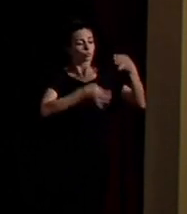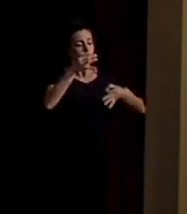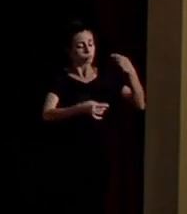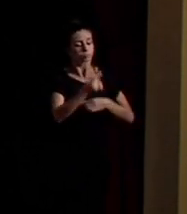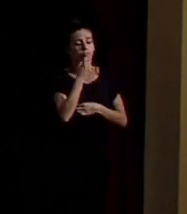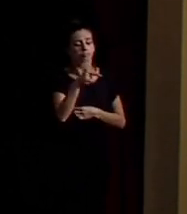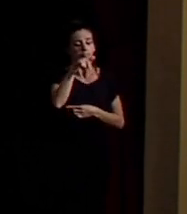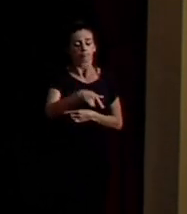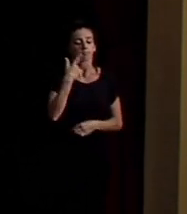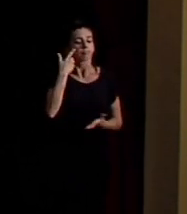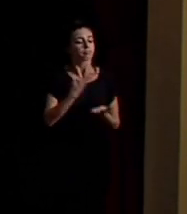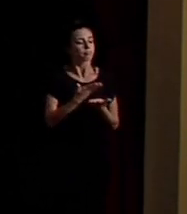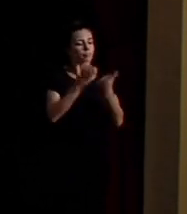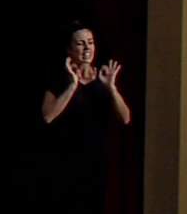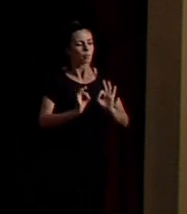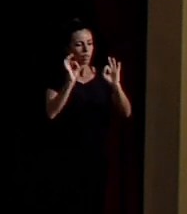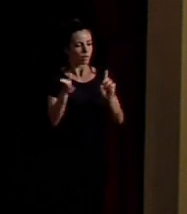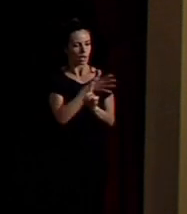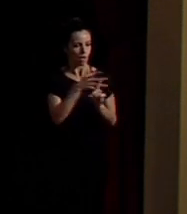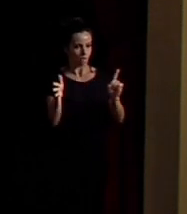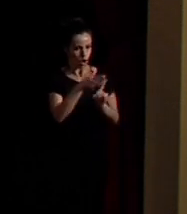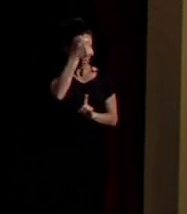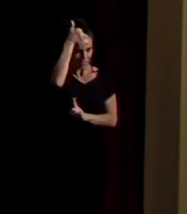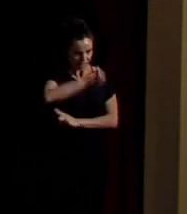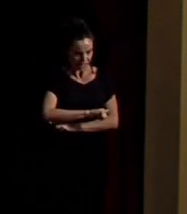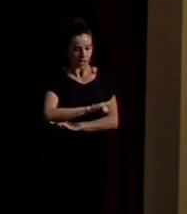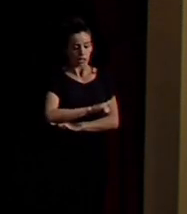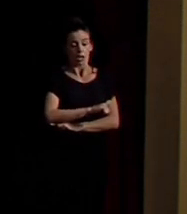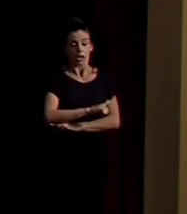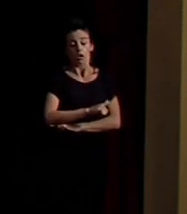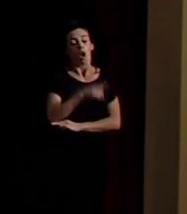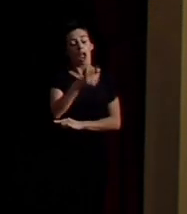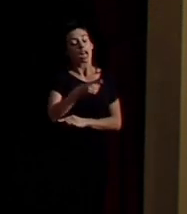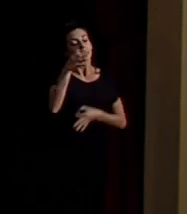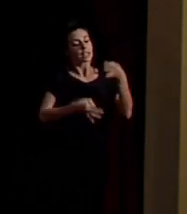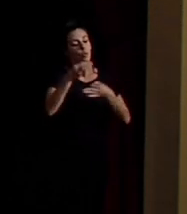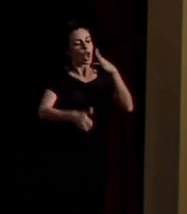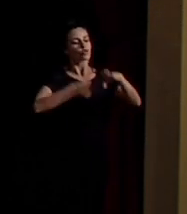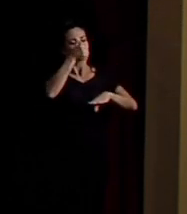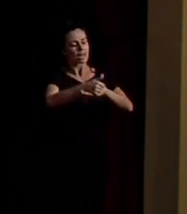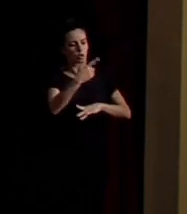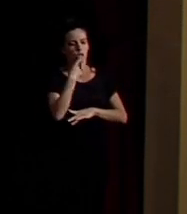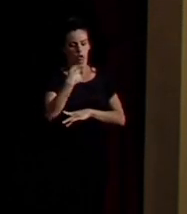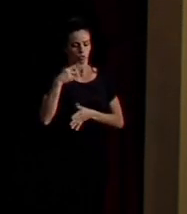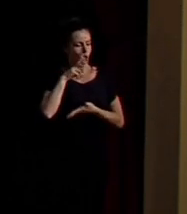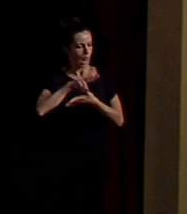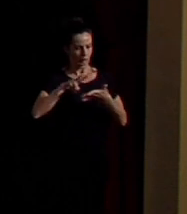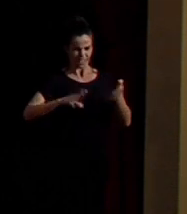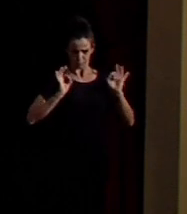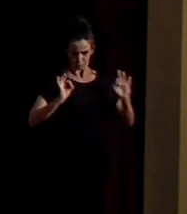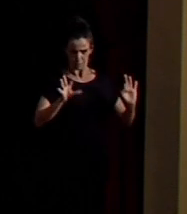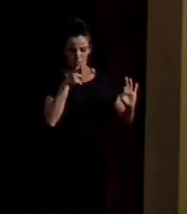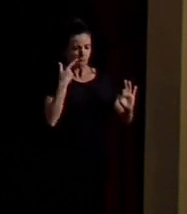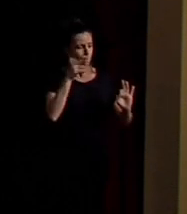una manifestación concreta de la violencia de género y, como por ejemplo dijo el Tribunal Supremo, ¿no? Y lo voy a leer literalmente porque me parece